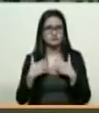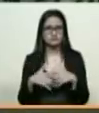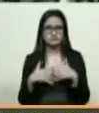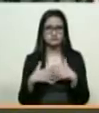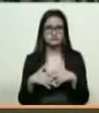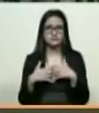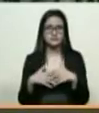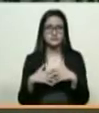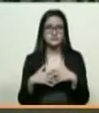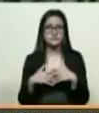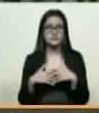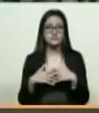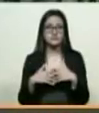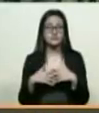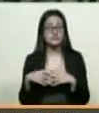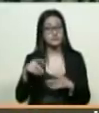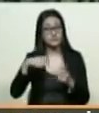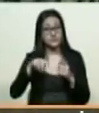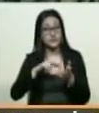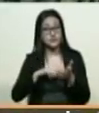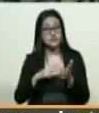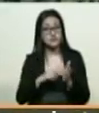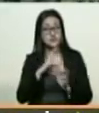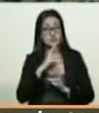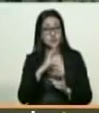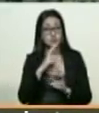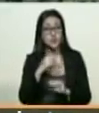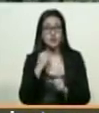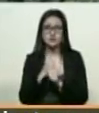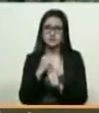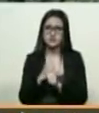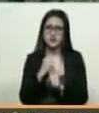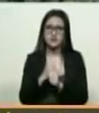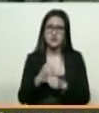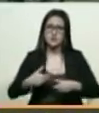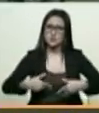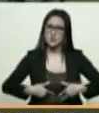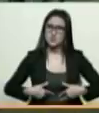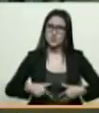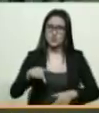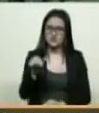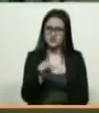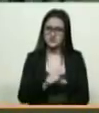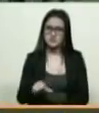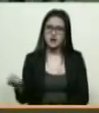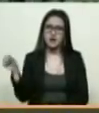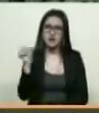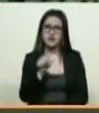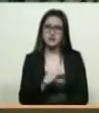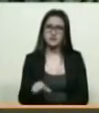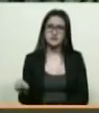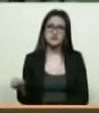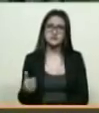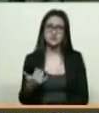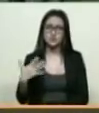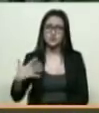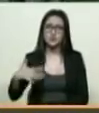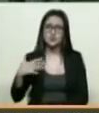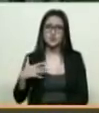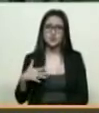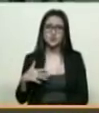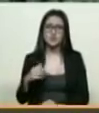y esto ha originado, bueno, una serie de trabajo muy intenso esta semana. Debo decir que ha sido una semana